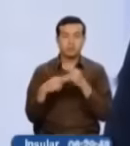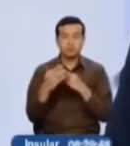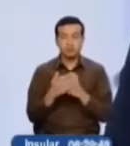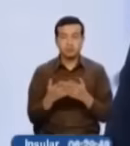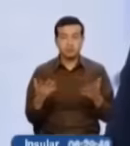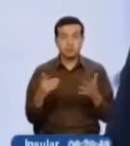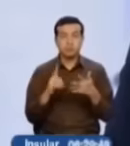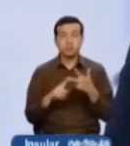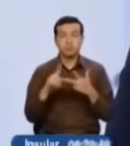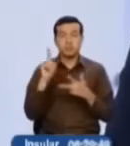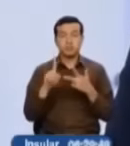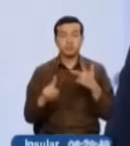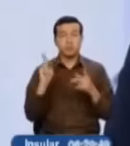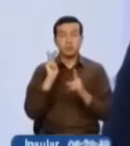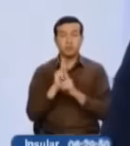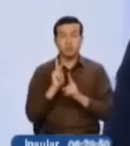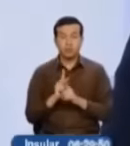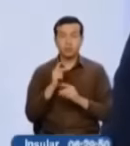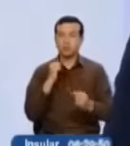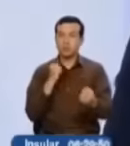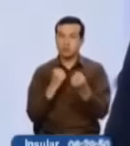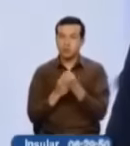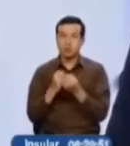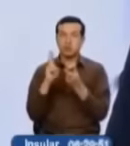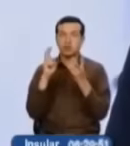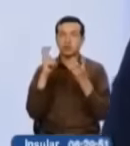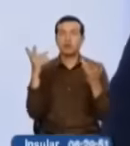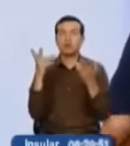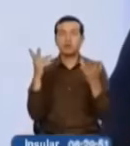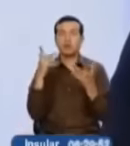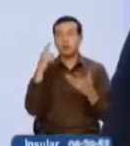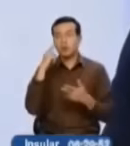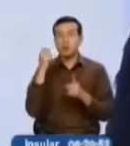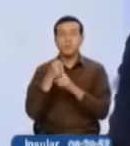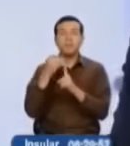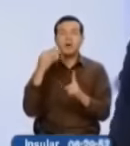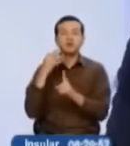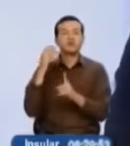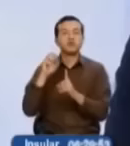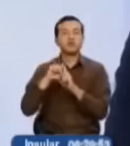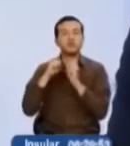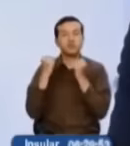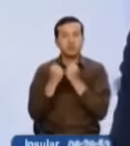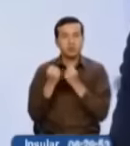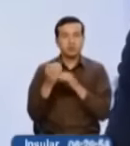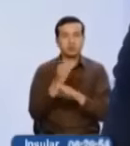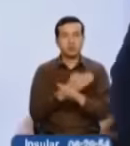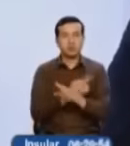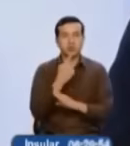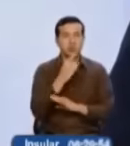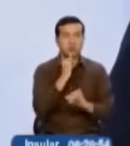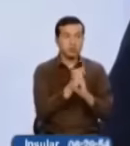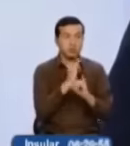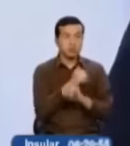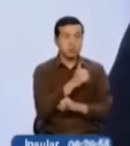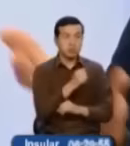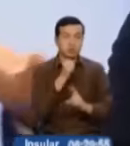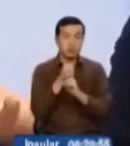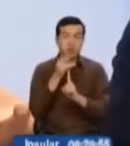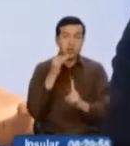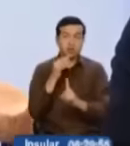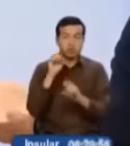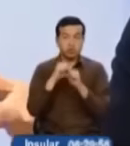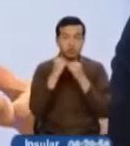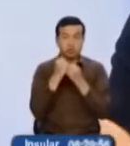y también algunos elementos que contribuyen a lo que es la medición del impacto social, justamente de lo que hablábamos antes. Si una institución no mide su impacto social y